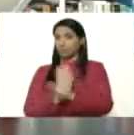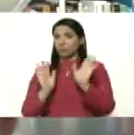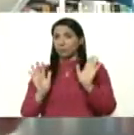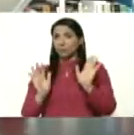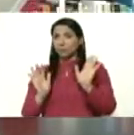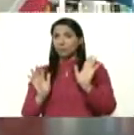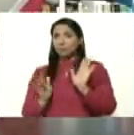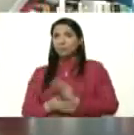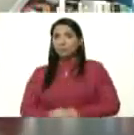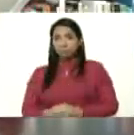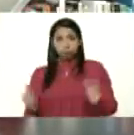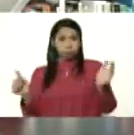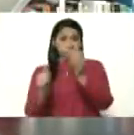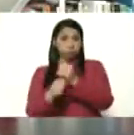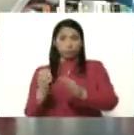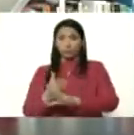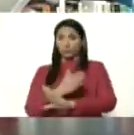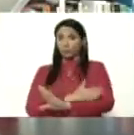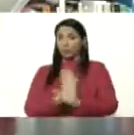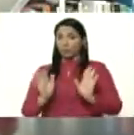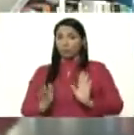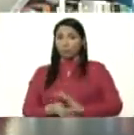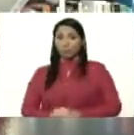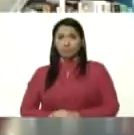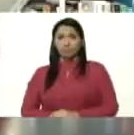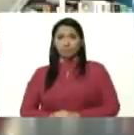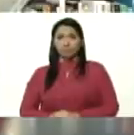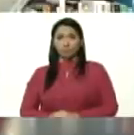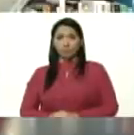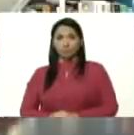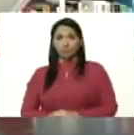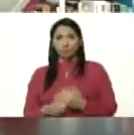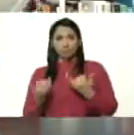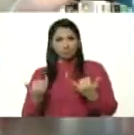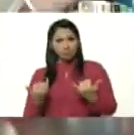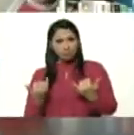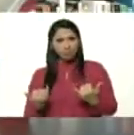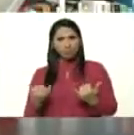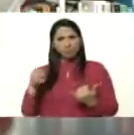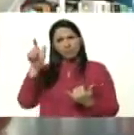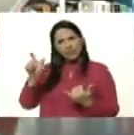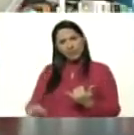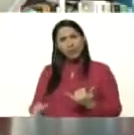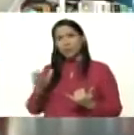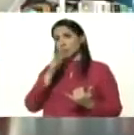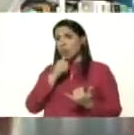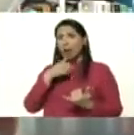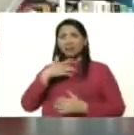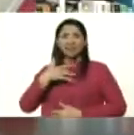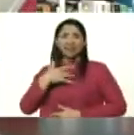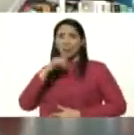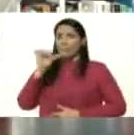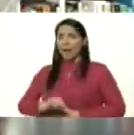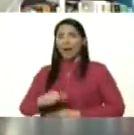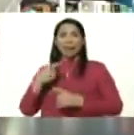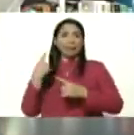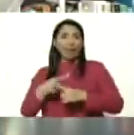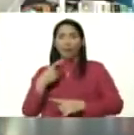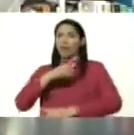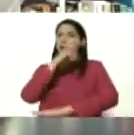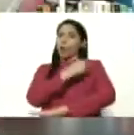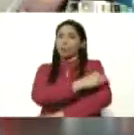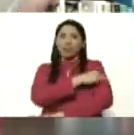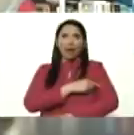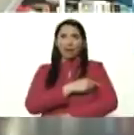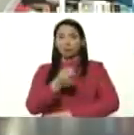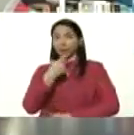se detecta temprano, en este caso que está asintomático, se hospitaliza y se le da el tratamiento hasta